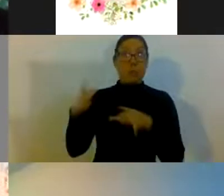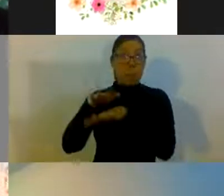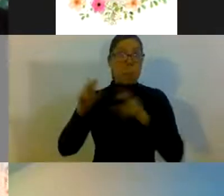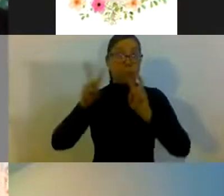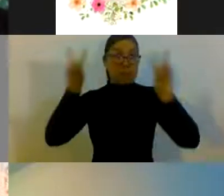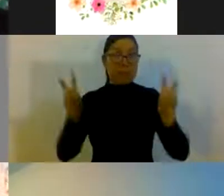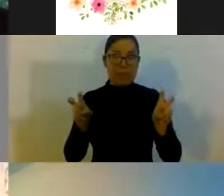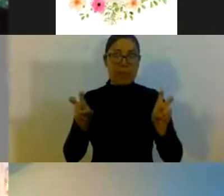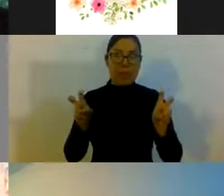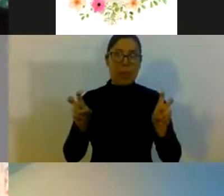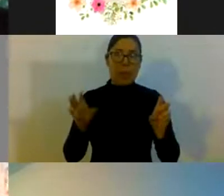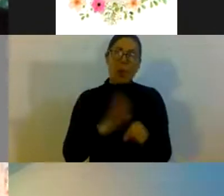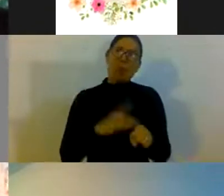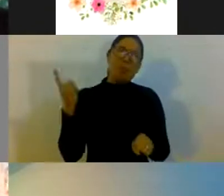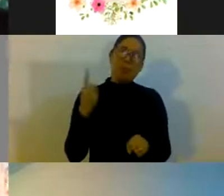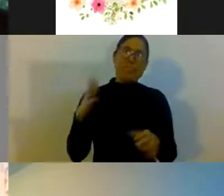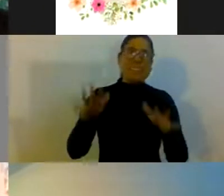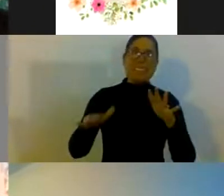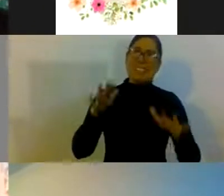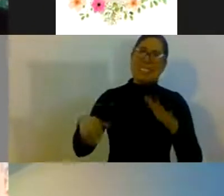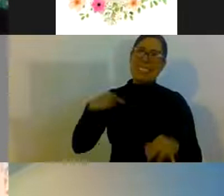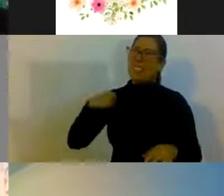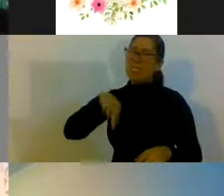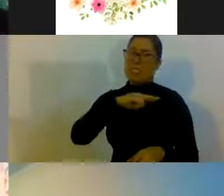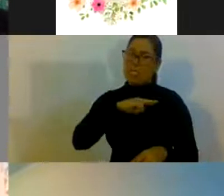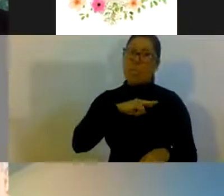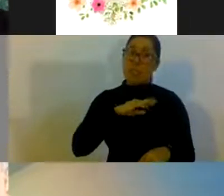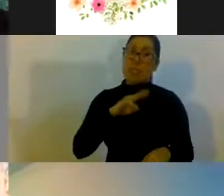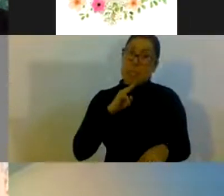mamá no habla de estos temas con los hijos.